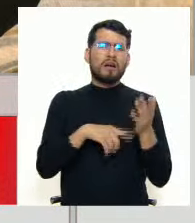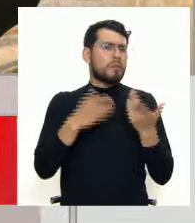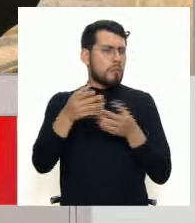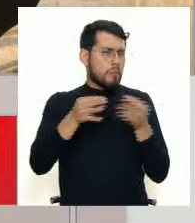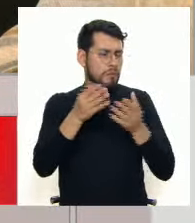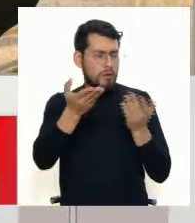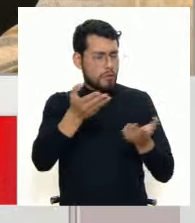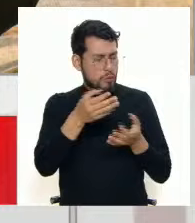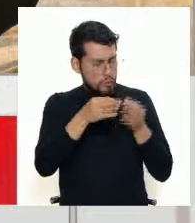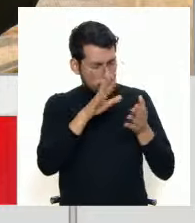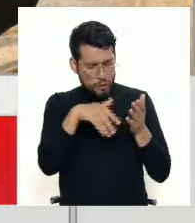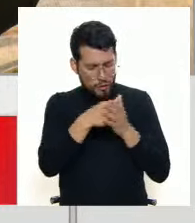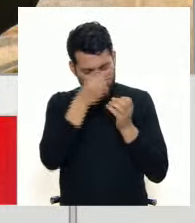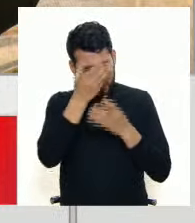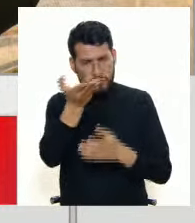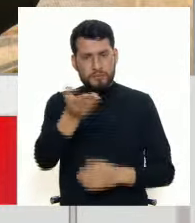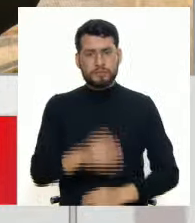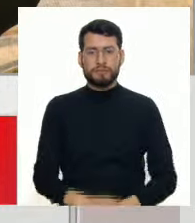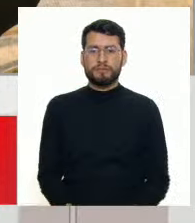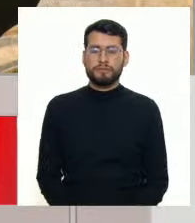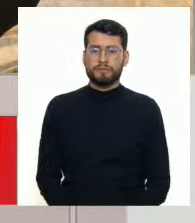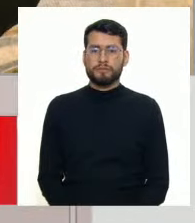piden? Cuéntanos todos los detalles.